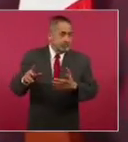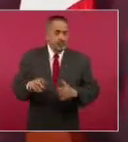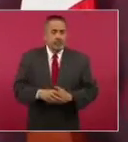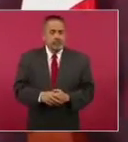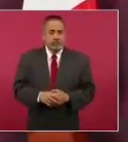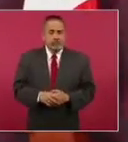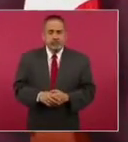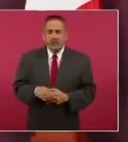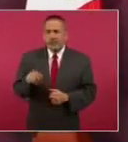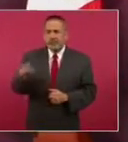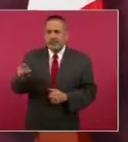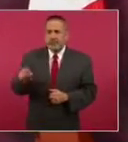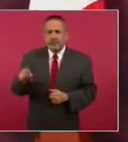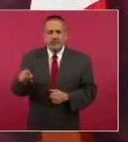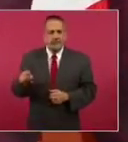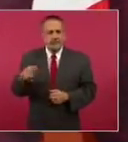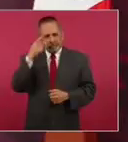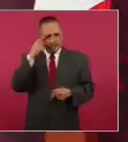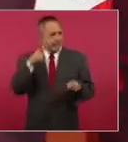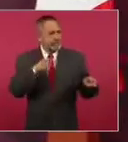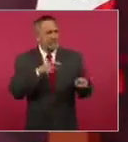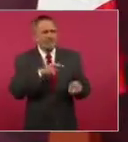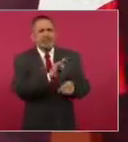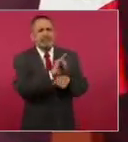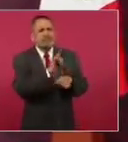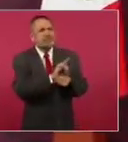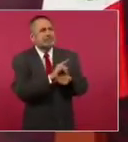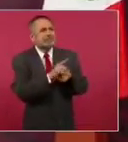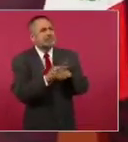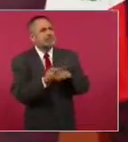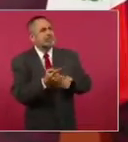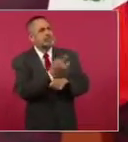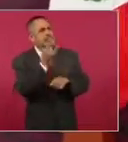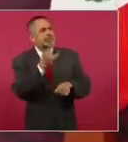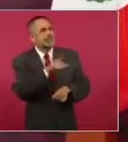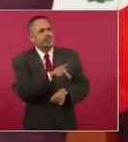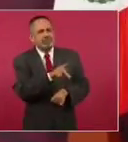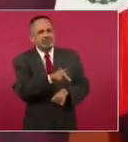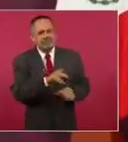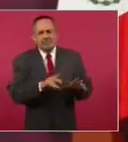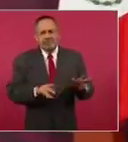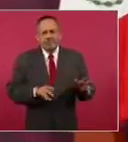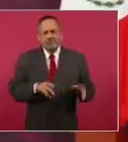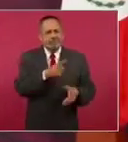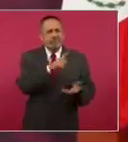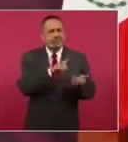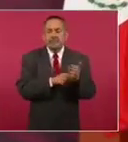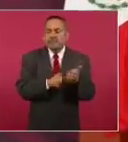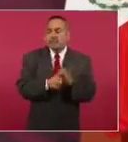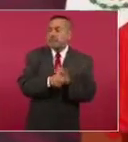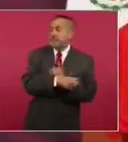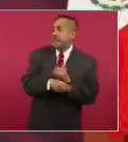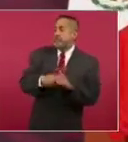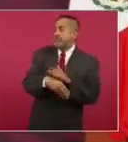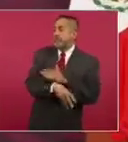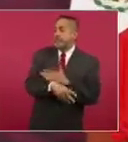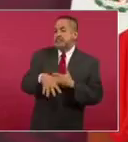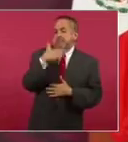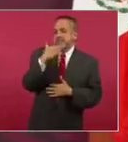que crearon como fachada durante el periodo neoliberal para encubrir actos de